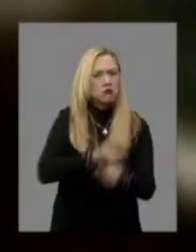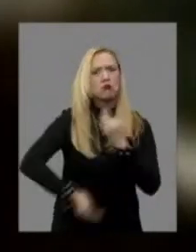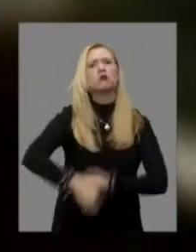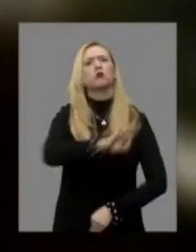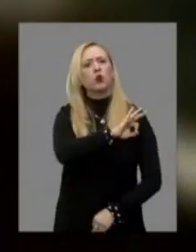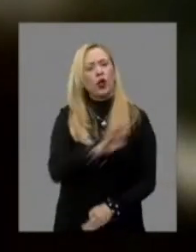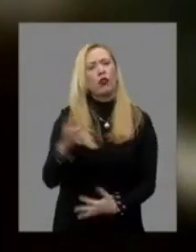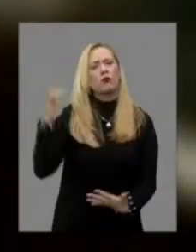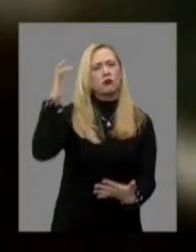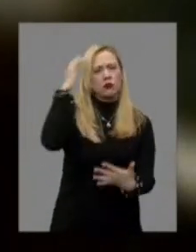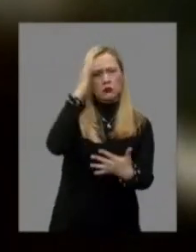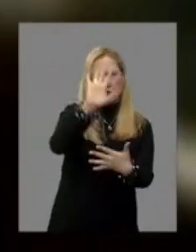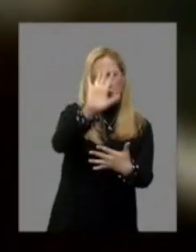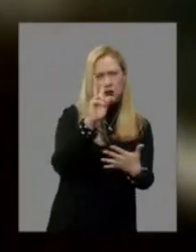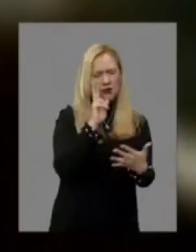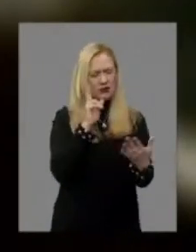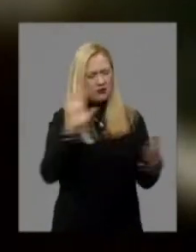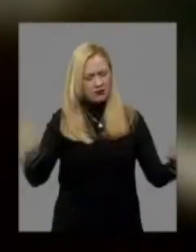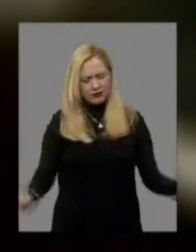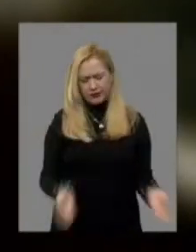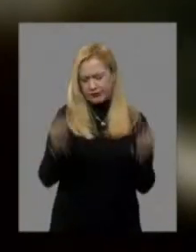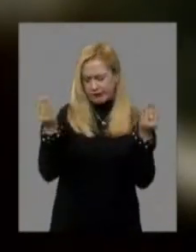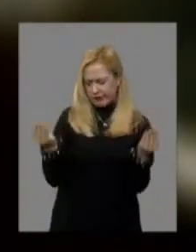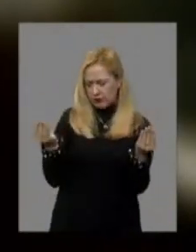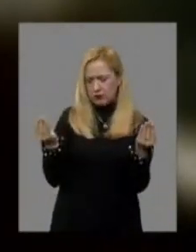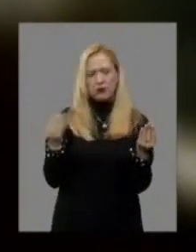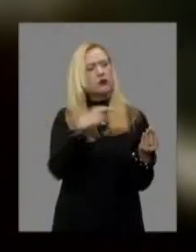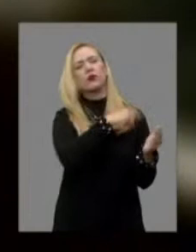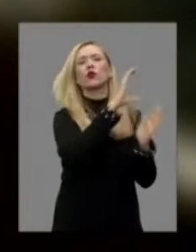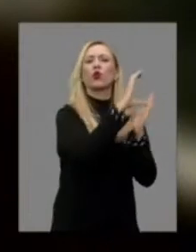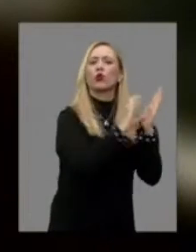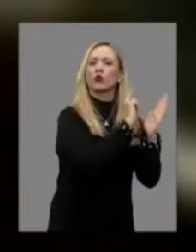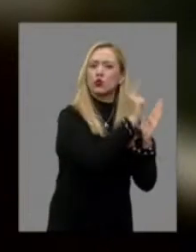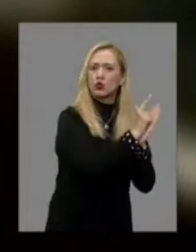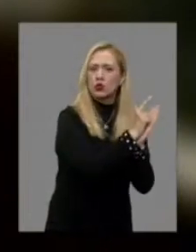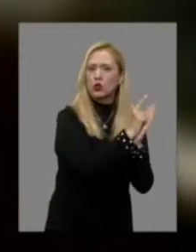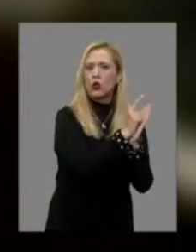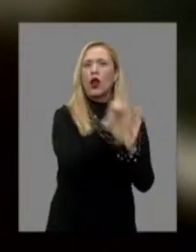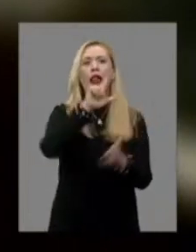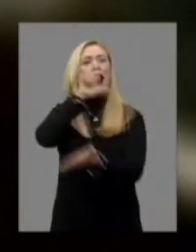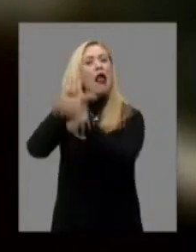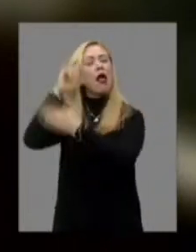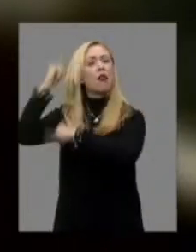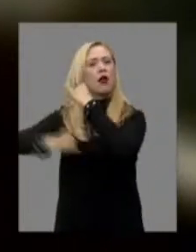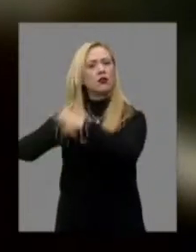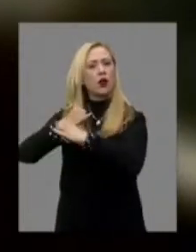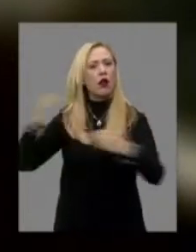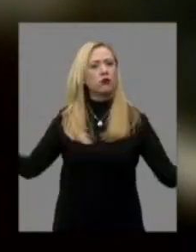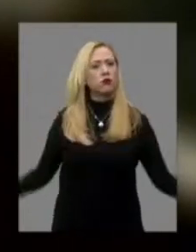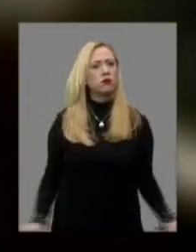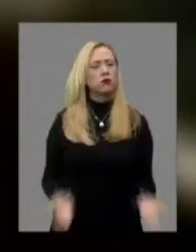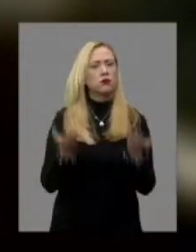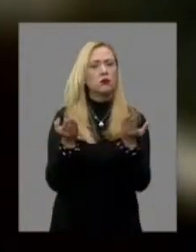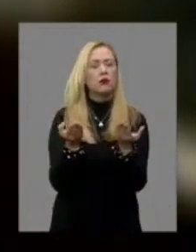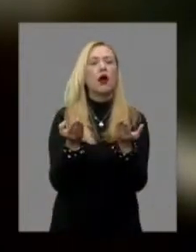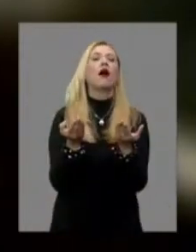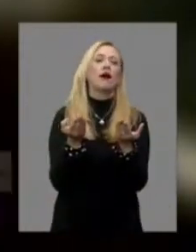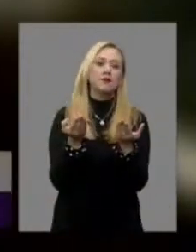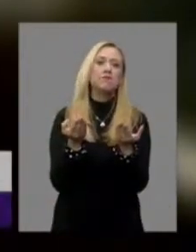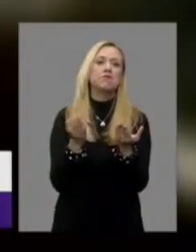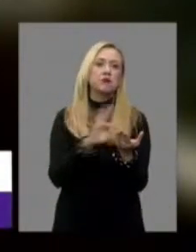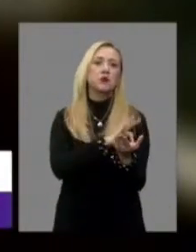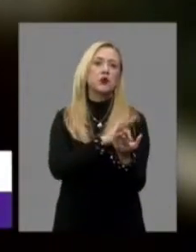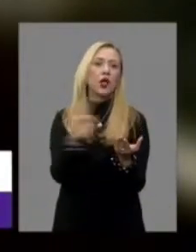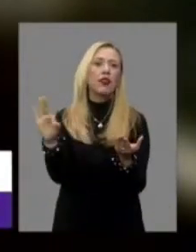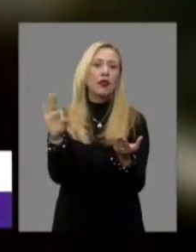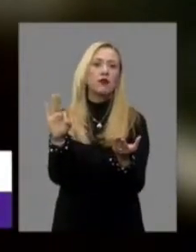hacer un análisis o un contraste de constitucionalidad o de convencionalidad, pueden tener, decía yo, la